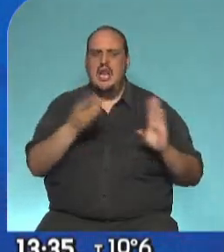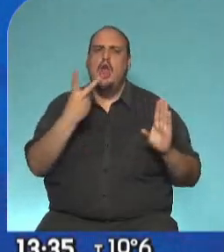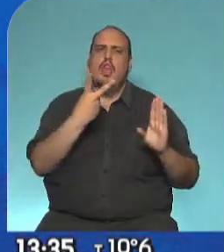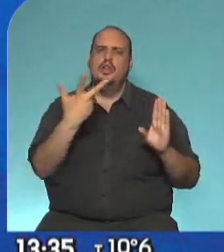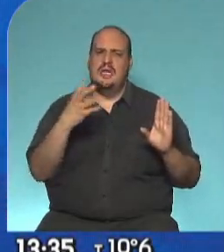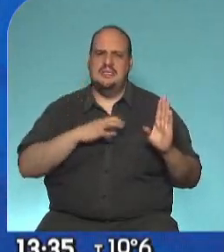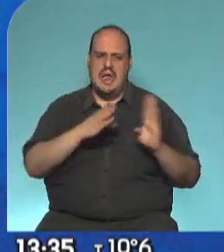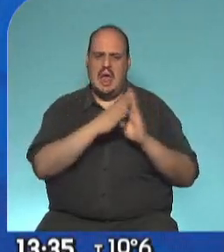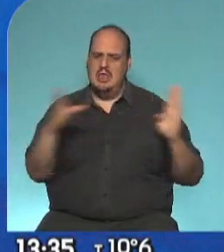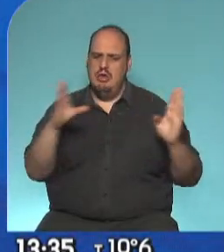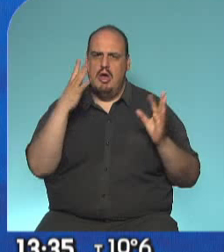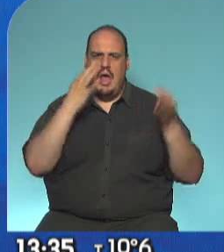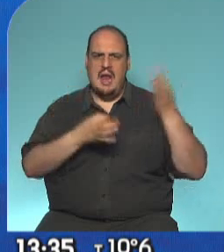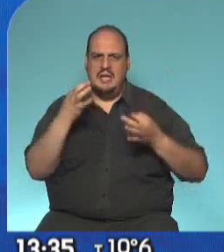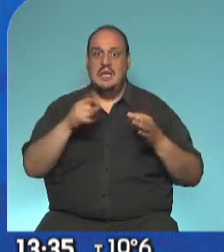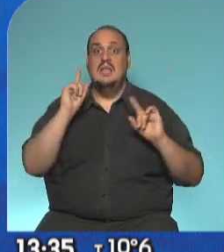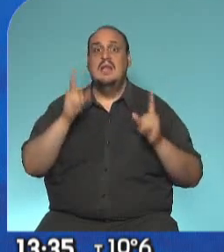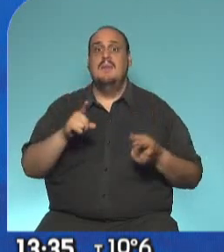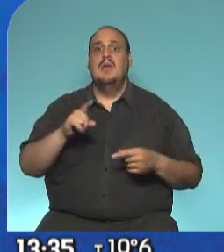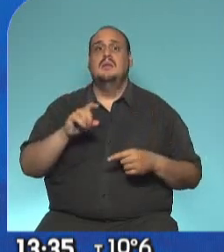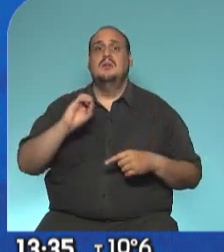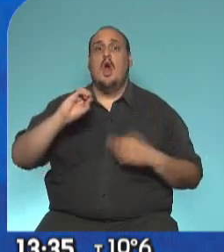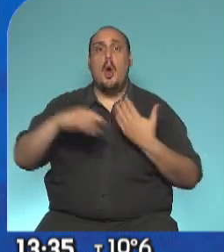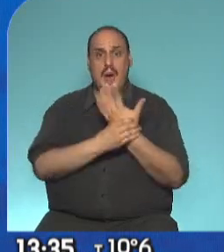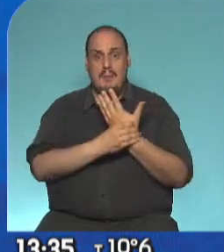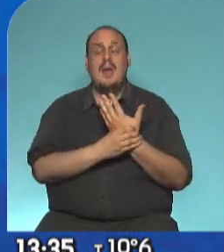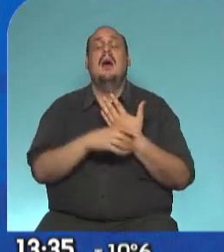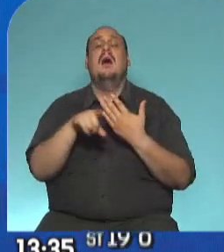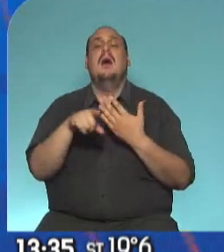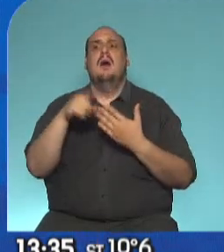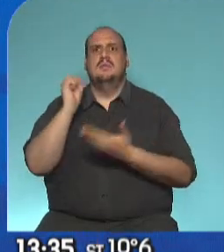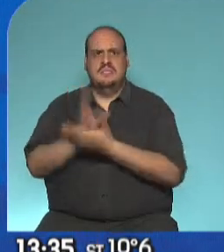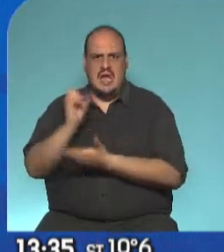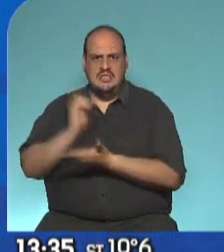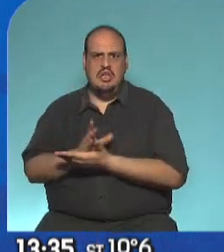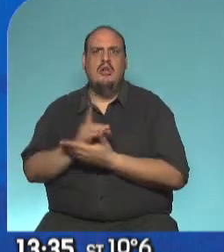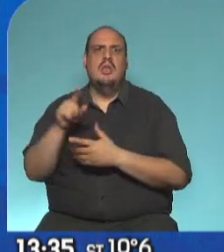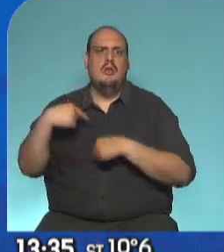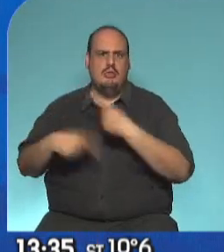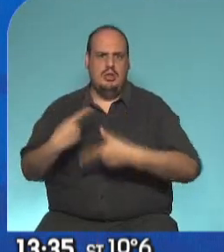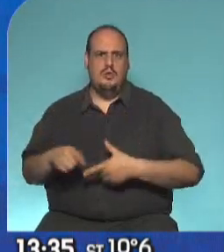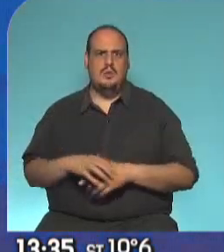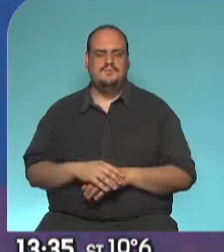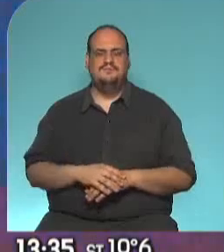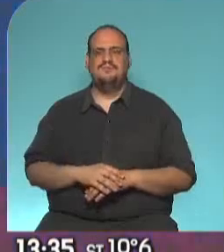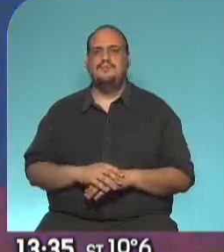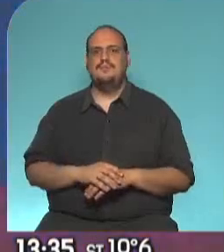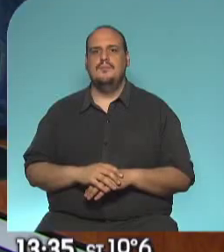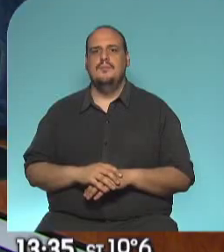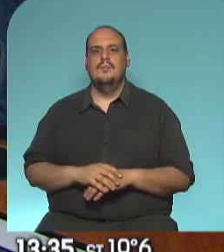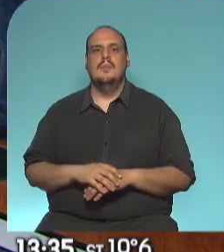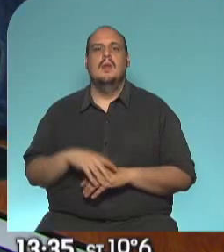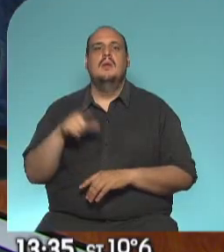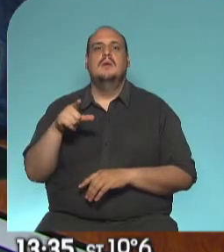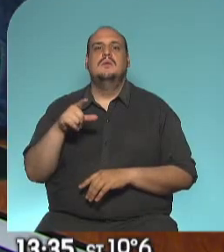sanciones que comenzaron con Obama y se vienen incrementando. Vamos a ver algunas de esas sanciones, ¿no, Rulo? Exactamente. Lo que